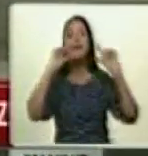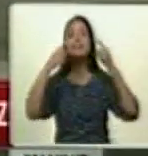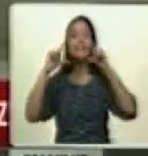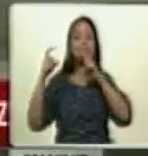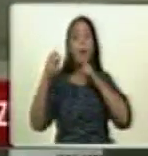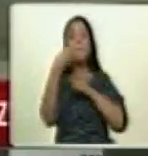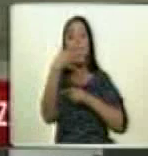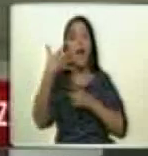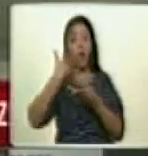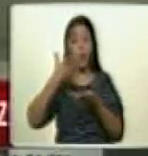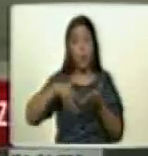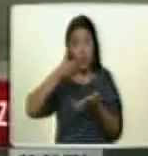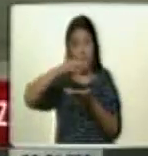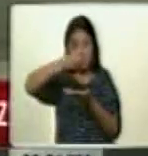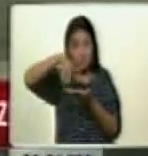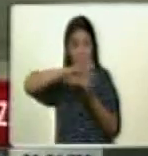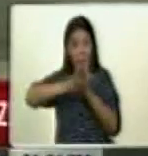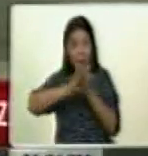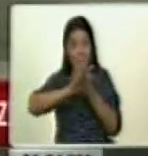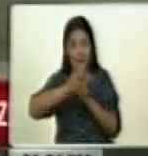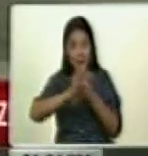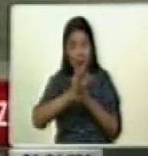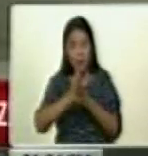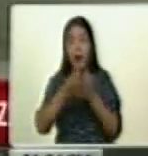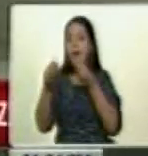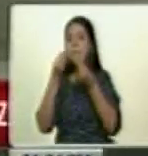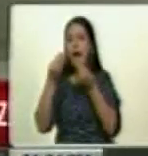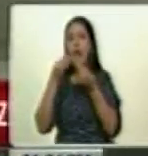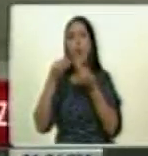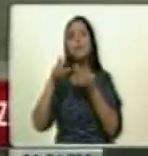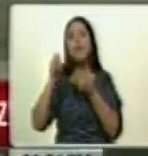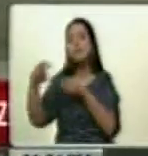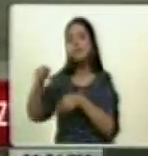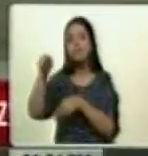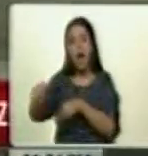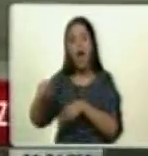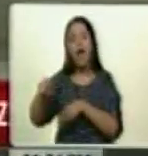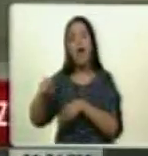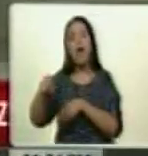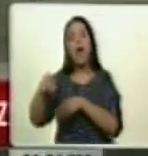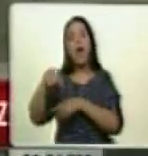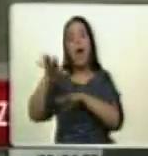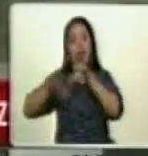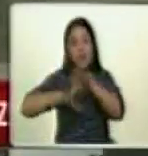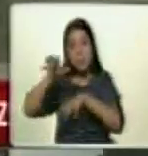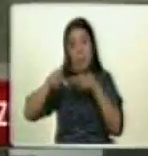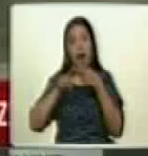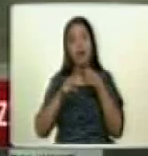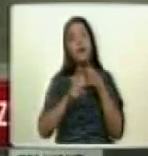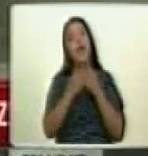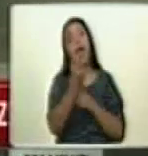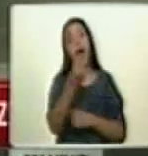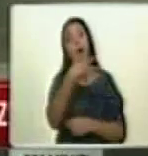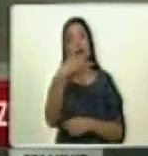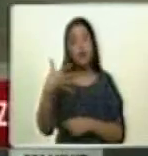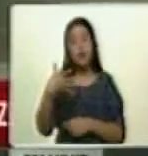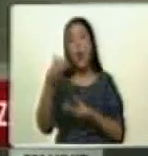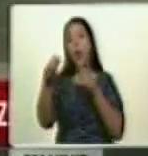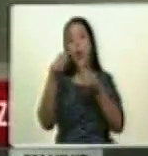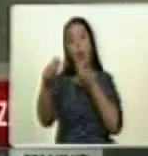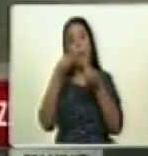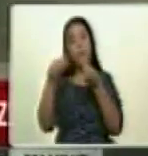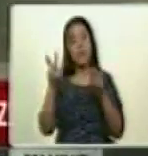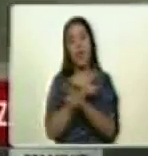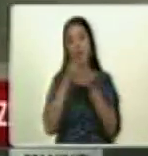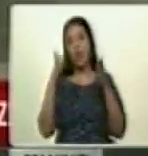nuestra arepa. Y bueno, y para el alimento de animales también, el maíz amarillo y el arroz, parte de la comida del venezolano.